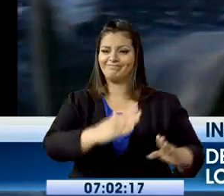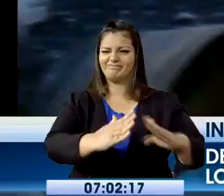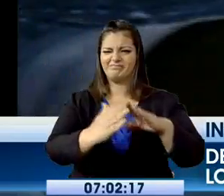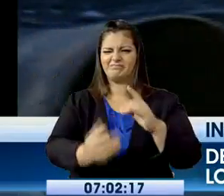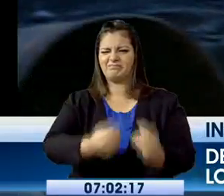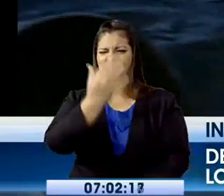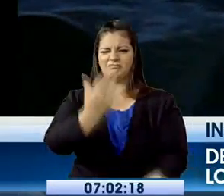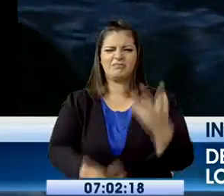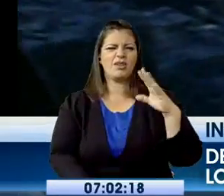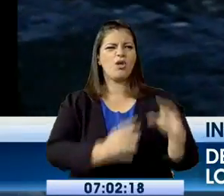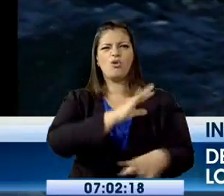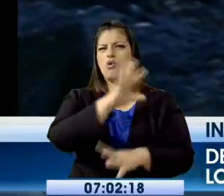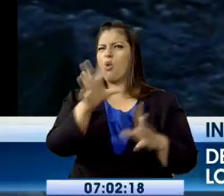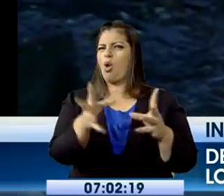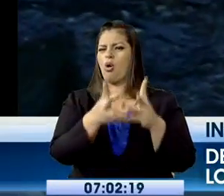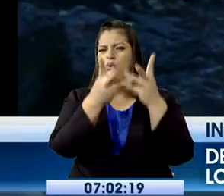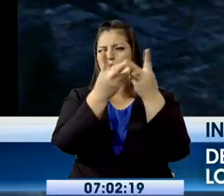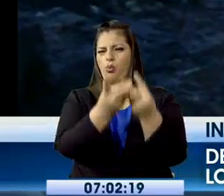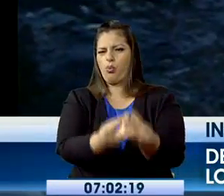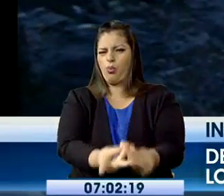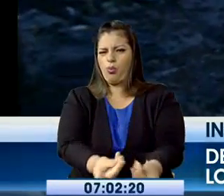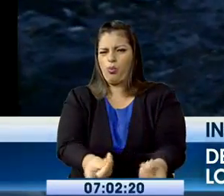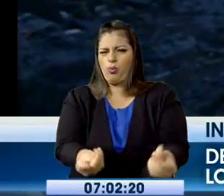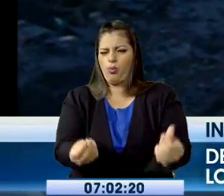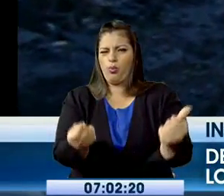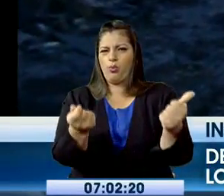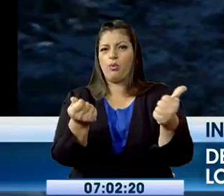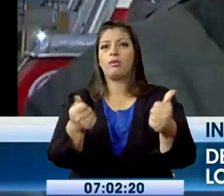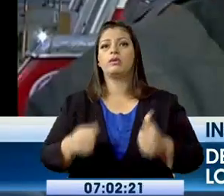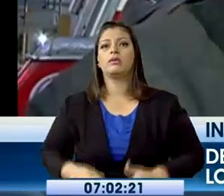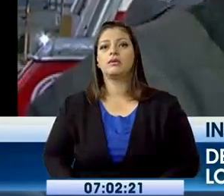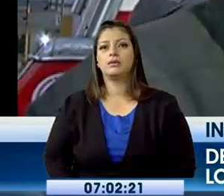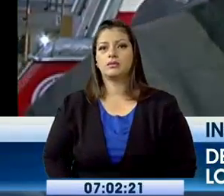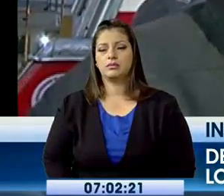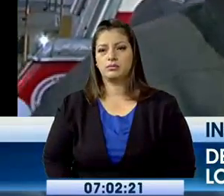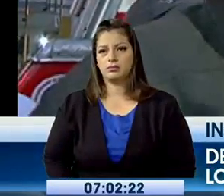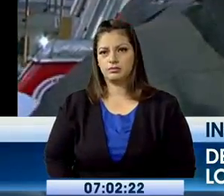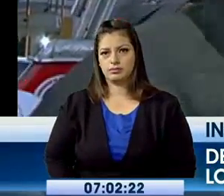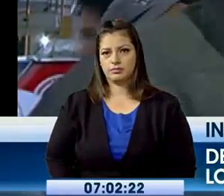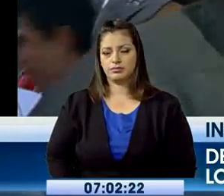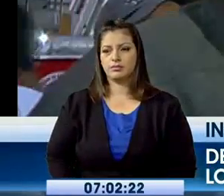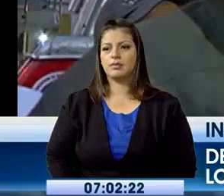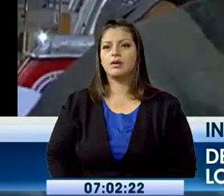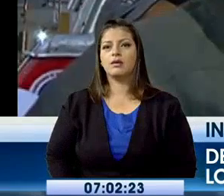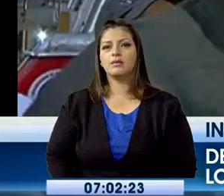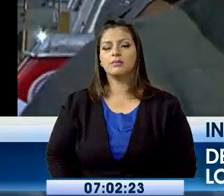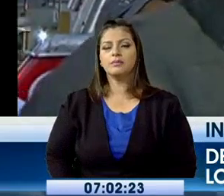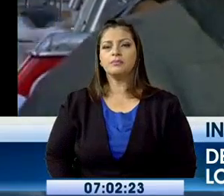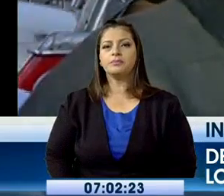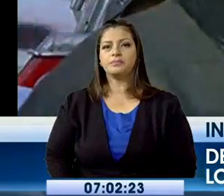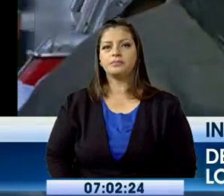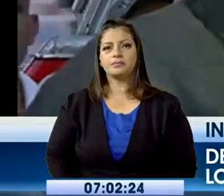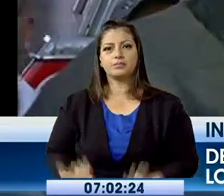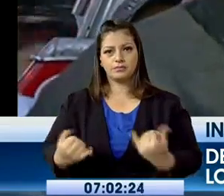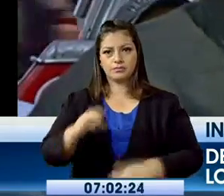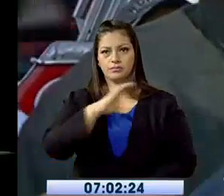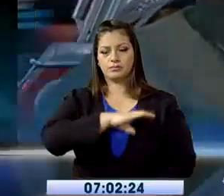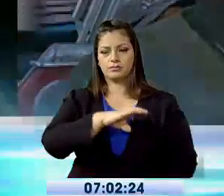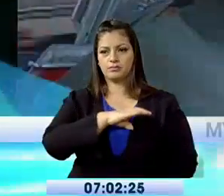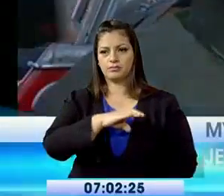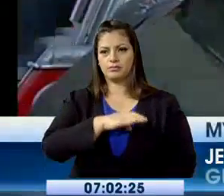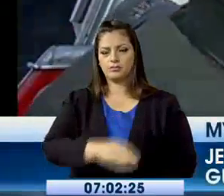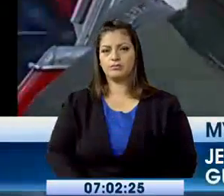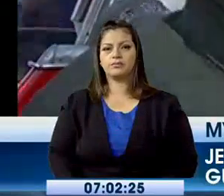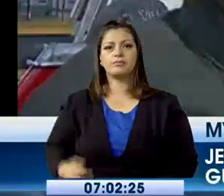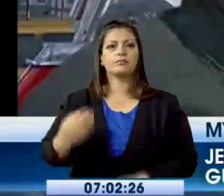esa misión si es que ellos presentan la denuncia respectiva lo hará el personal de la de la Policía Nacional a través del